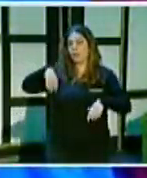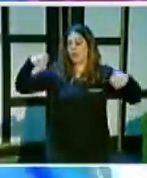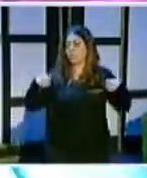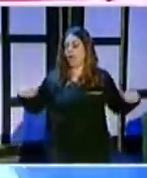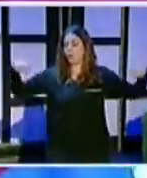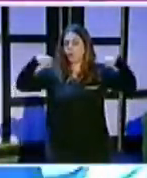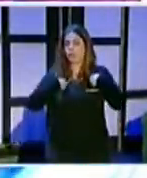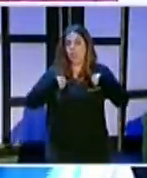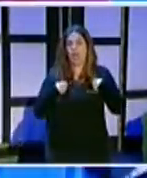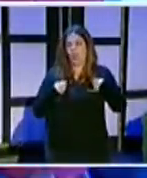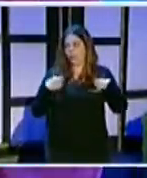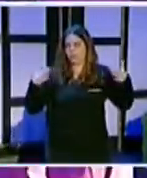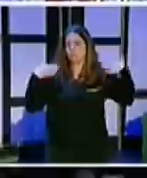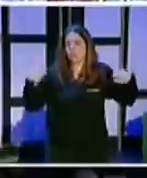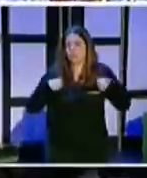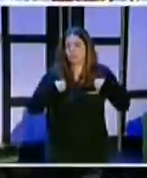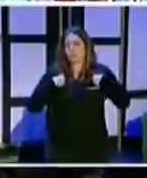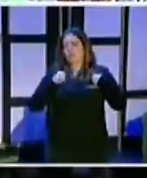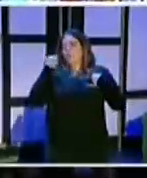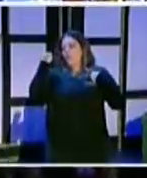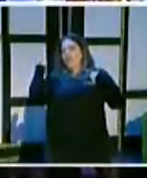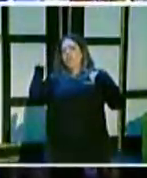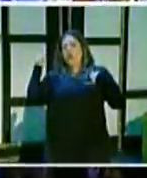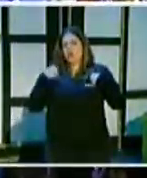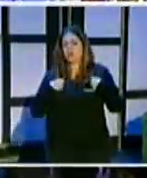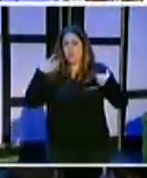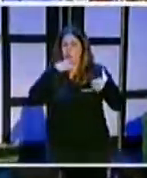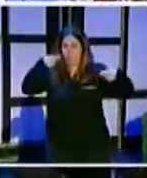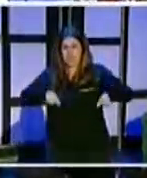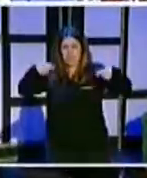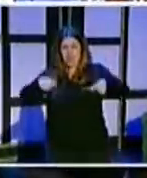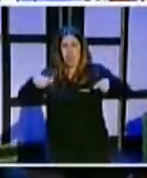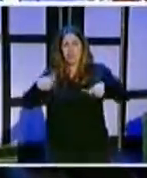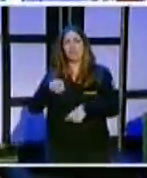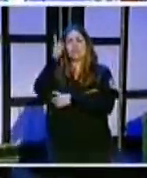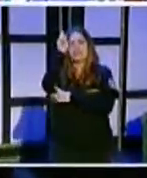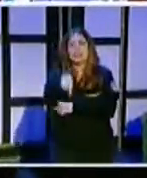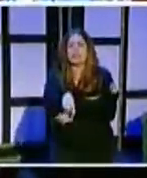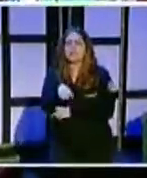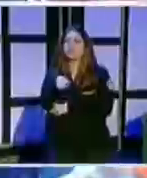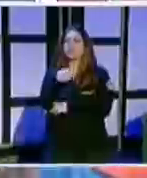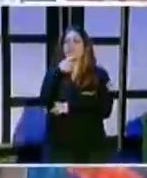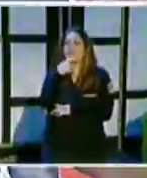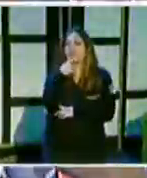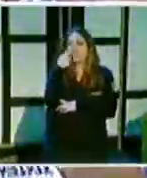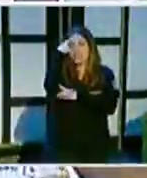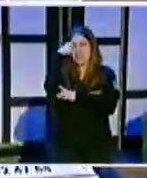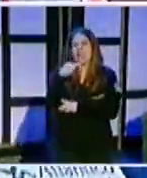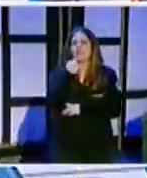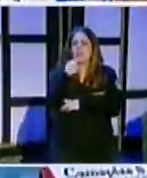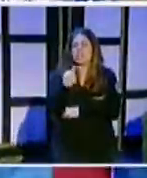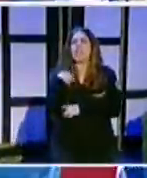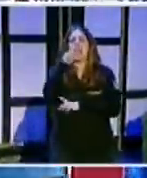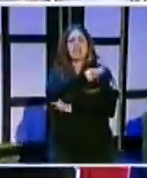Un día me voy para atrás, voy para atrás. En inglés algo sabemos decir. En religión a